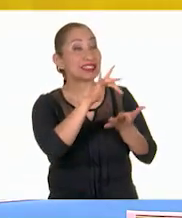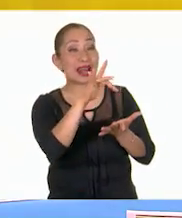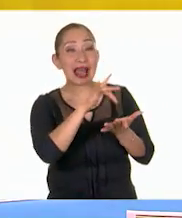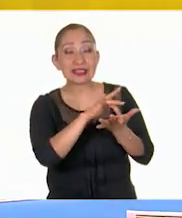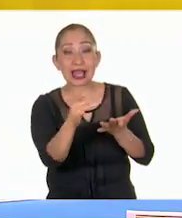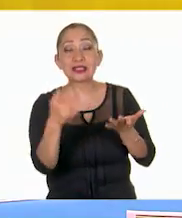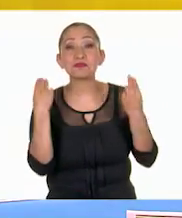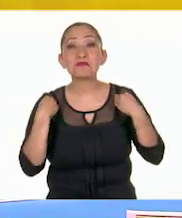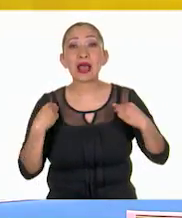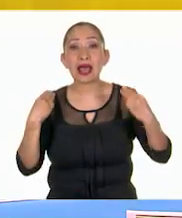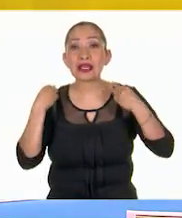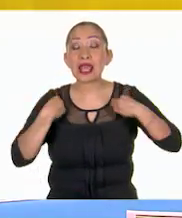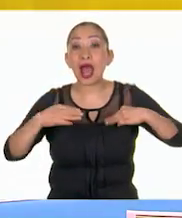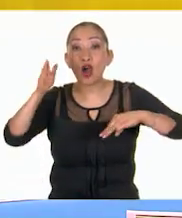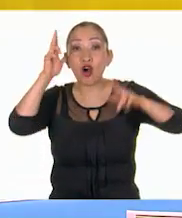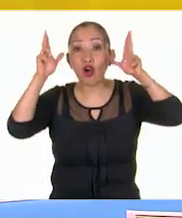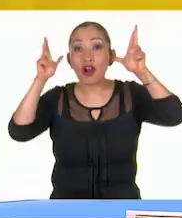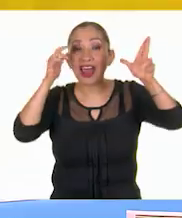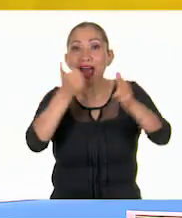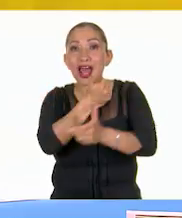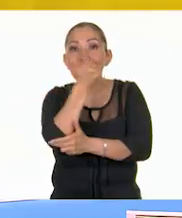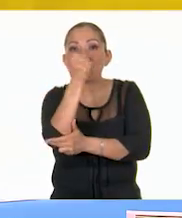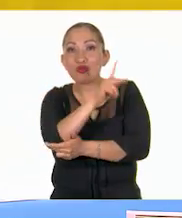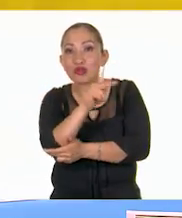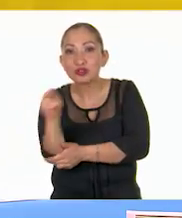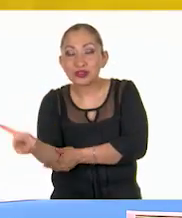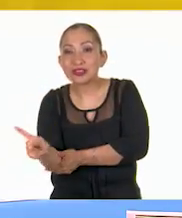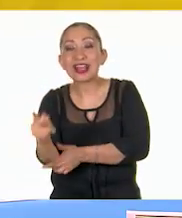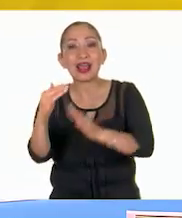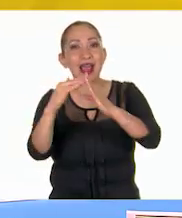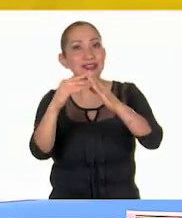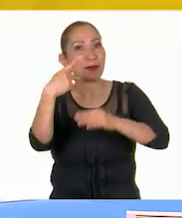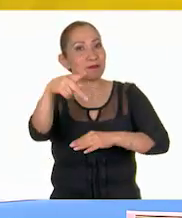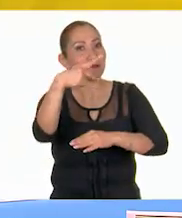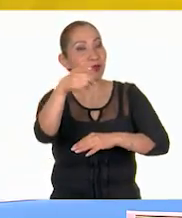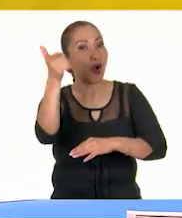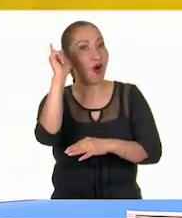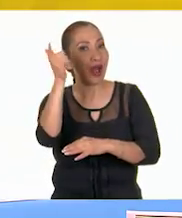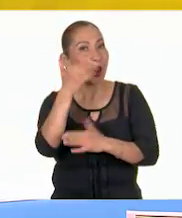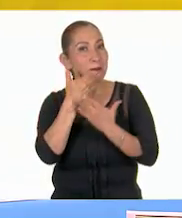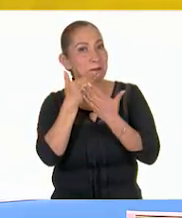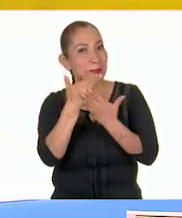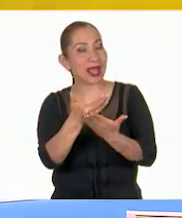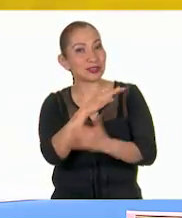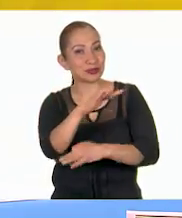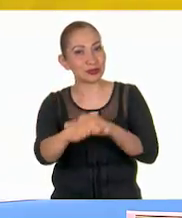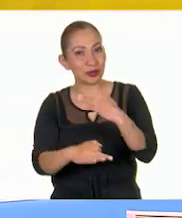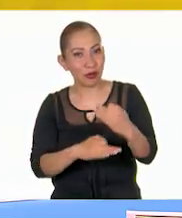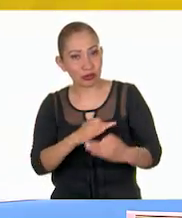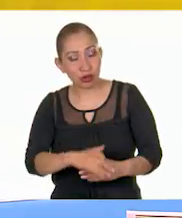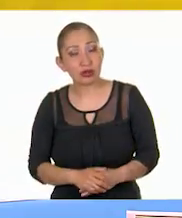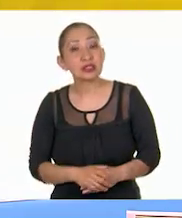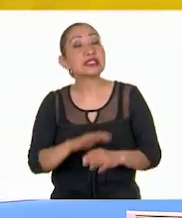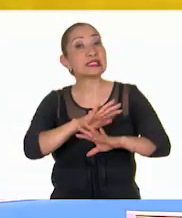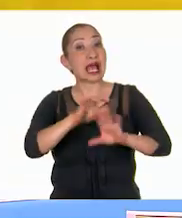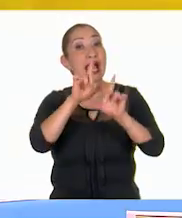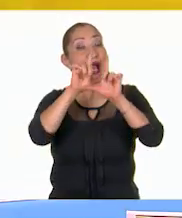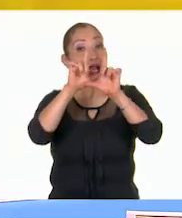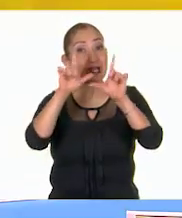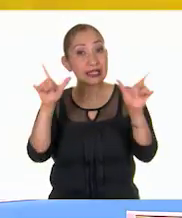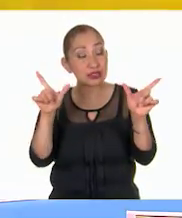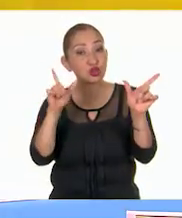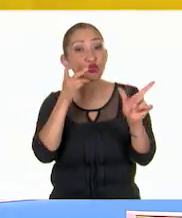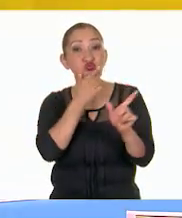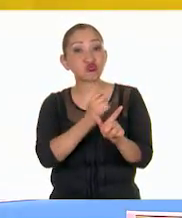gracias, María. Hola, alumnas y alumnos en casa, y pues espero que se encuentren de la mejor forma posible y que ya estén listos